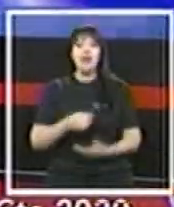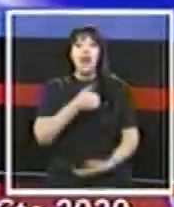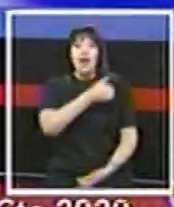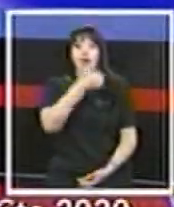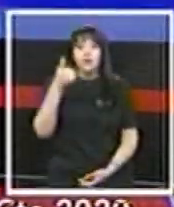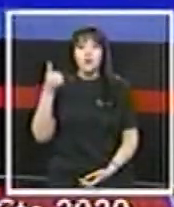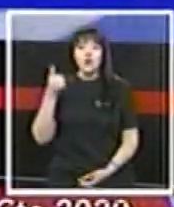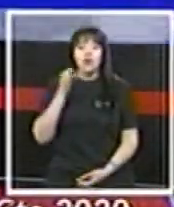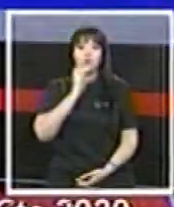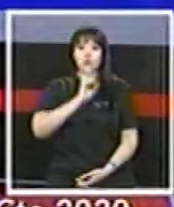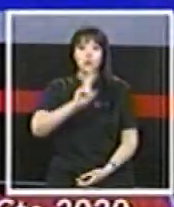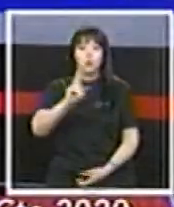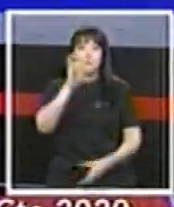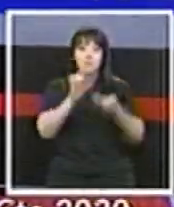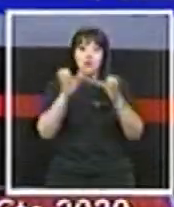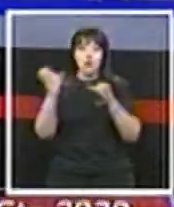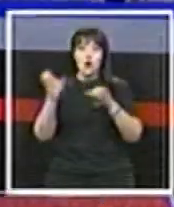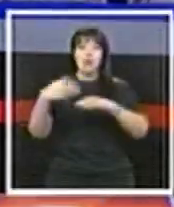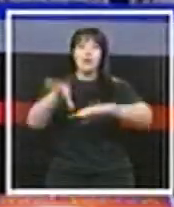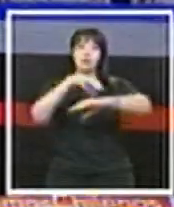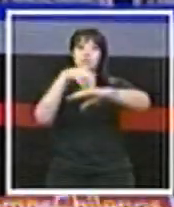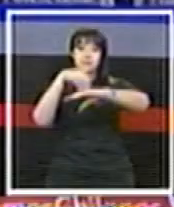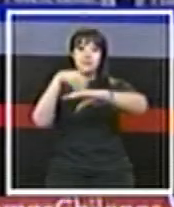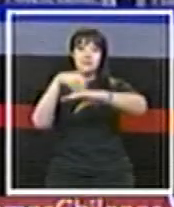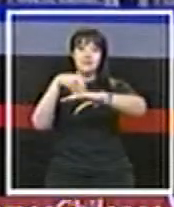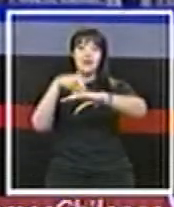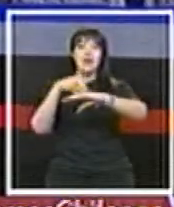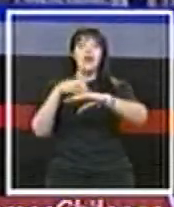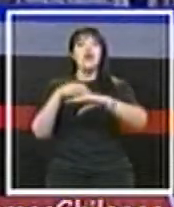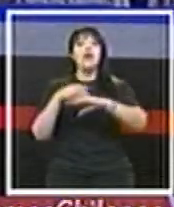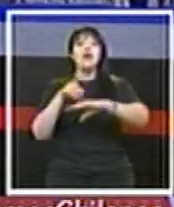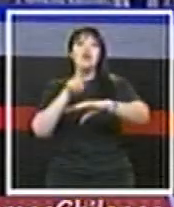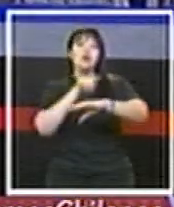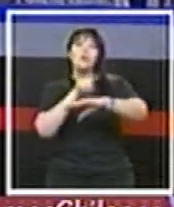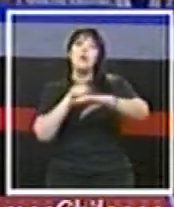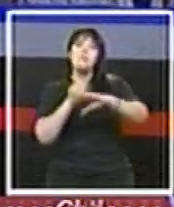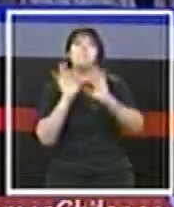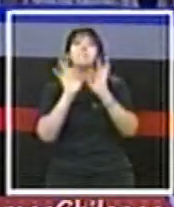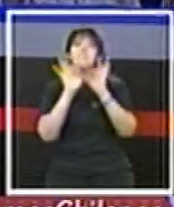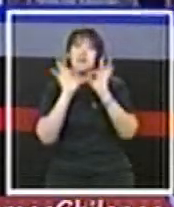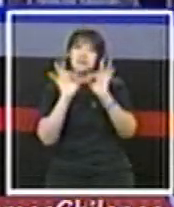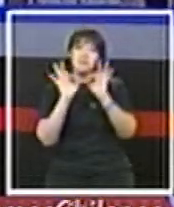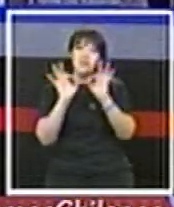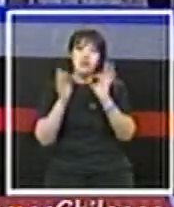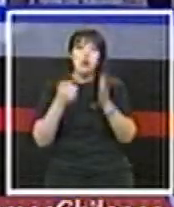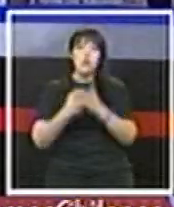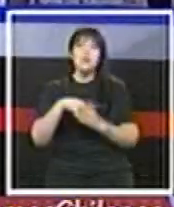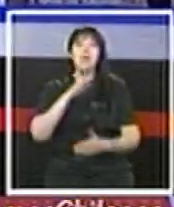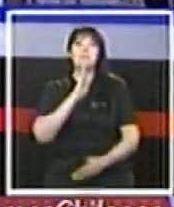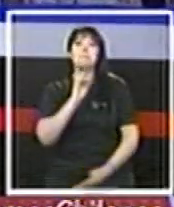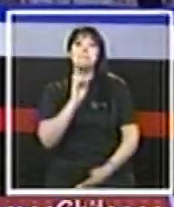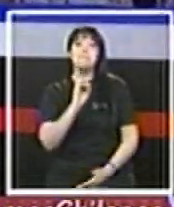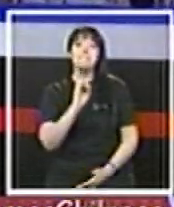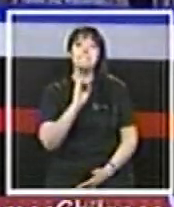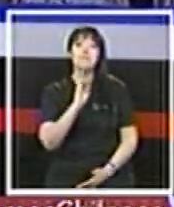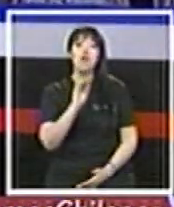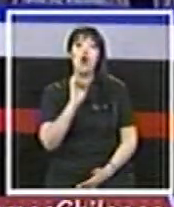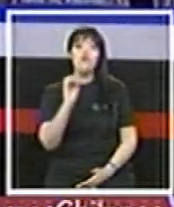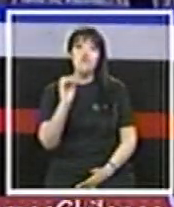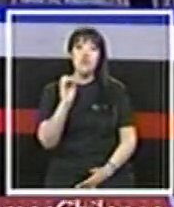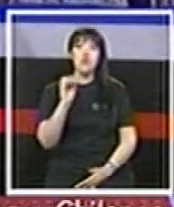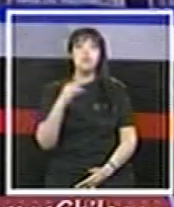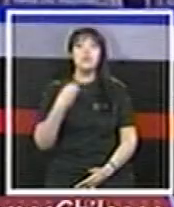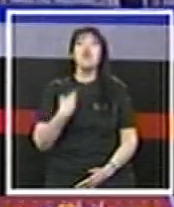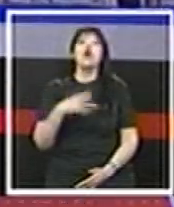la zona sur del país. ¡Qué lindo! Pero cuando hablas de zona sur tendrías que ser un poco más específico, Eduardo. Ok, ya. Del Biobío a Tierra del Fuego. Mira,